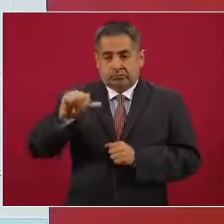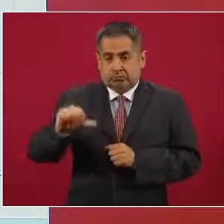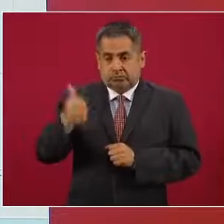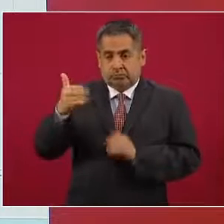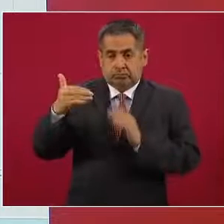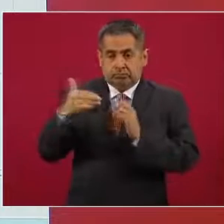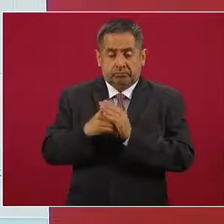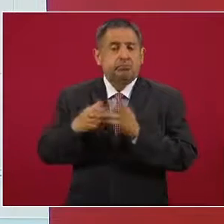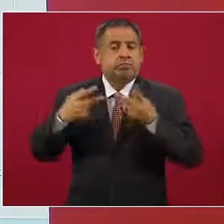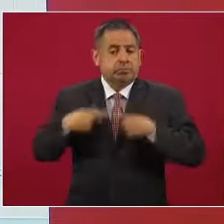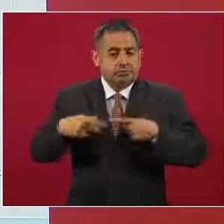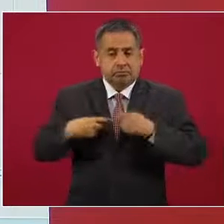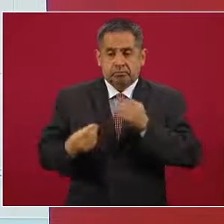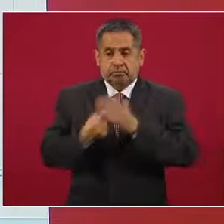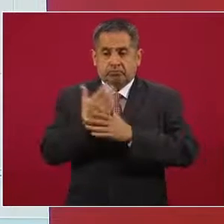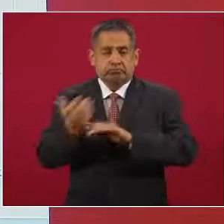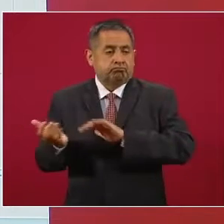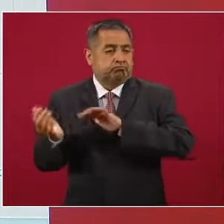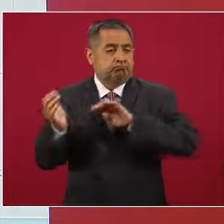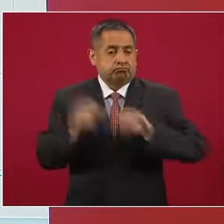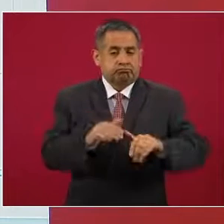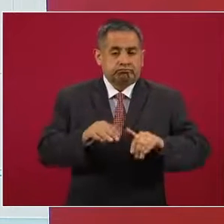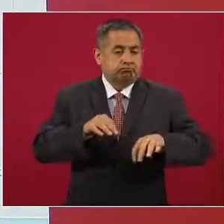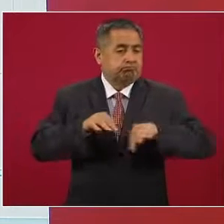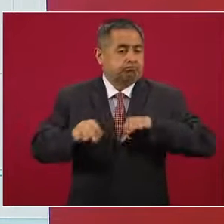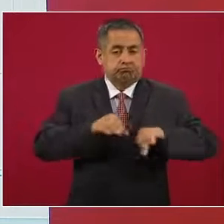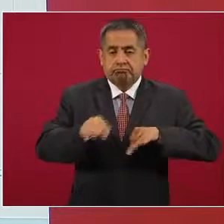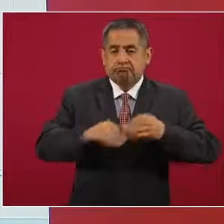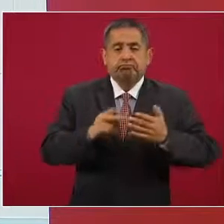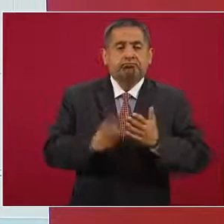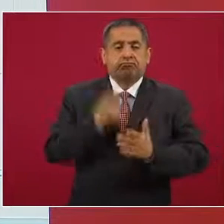211.000 empleos.